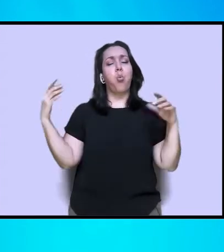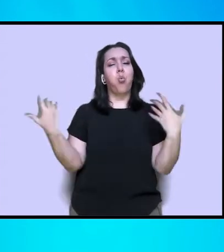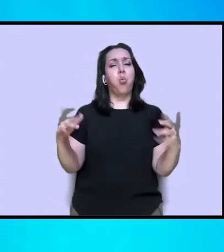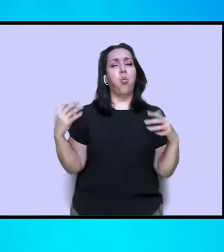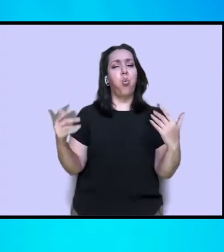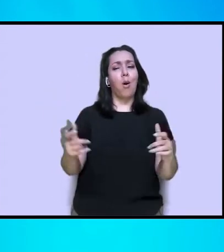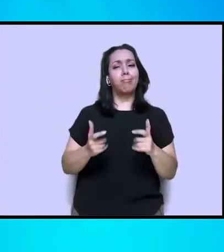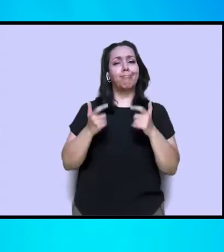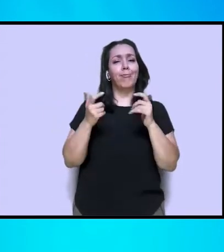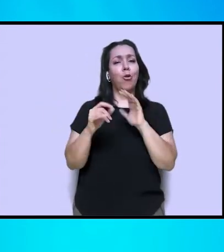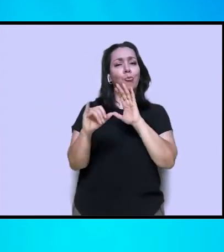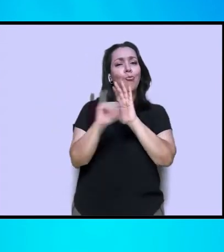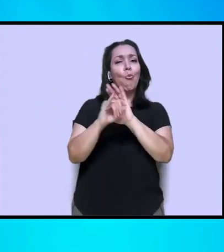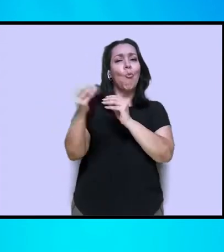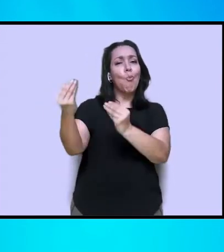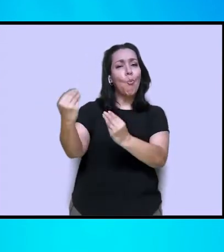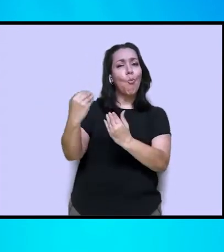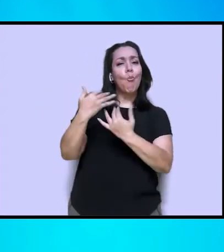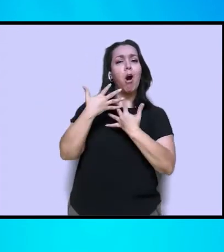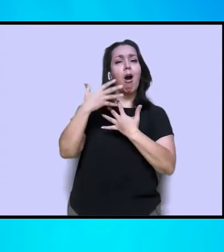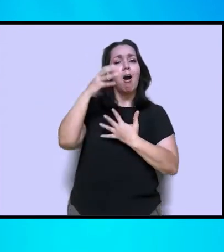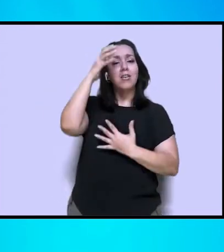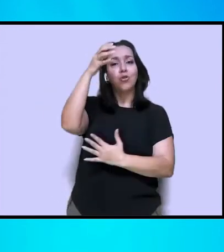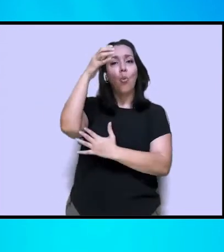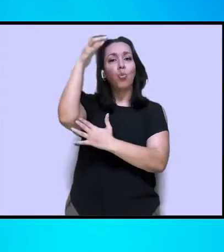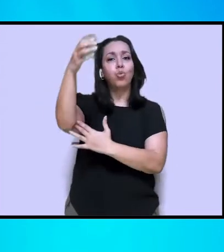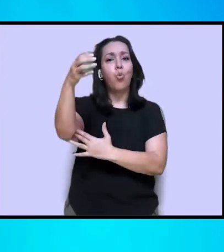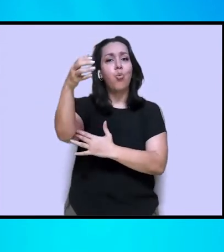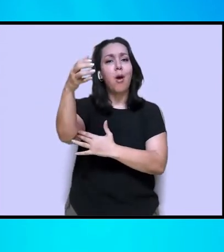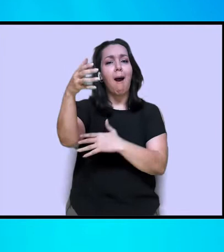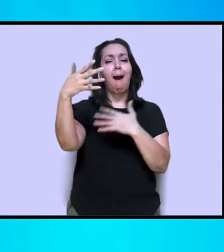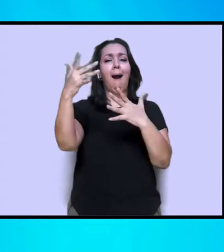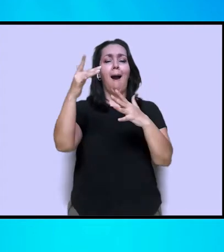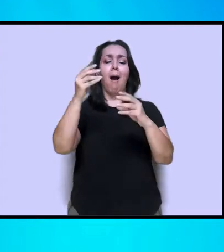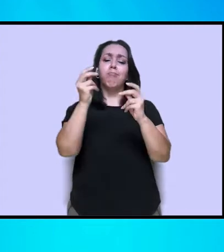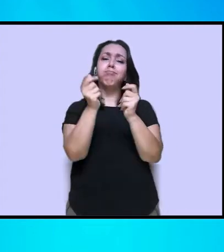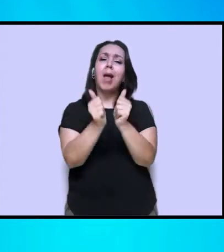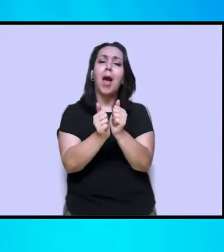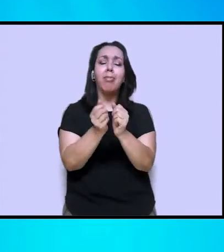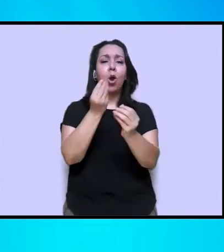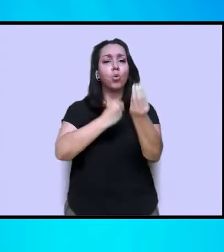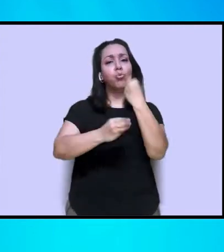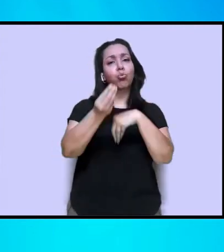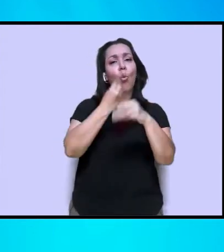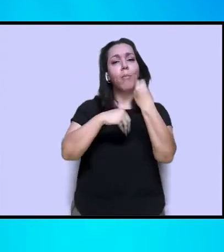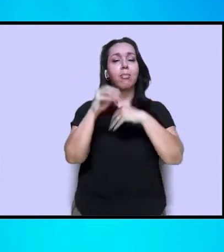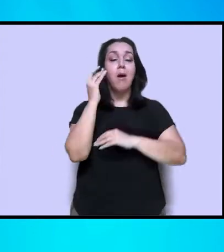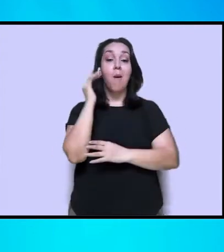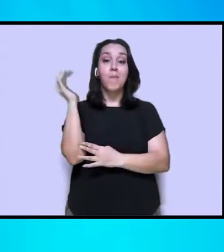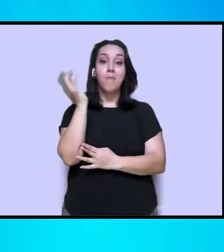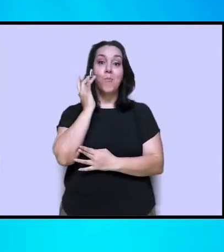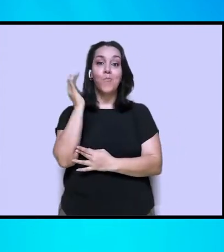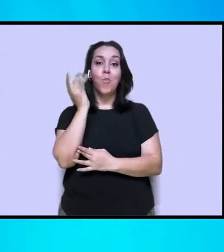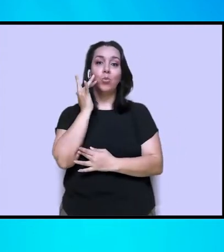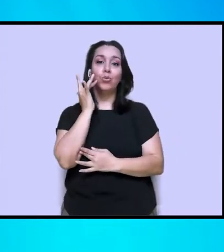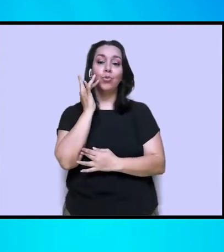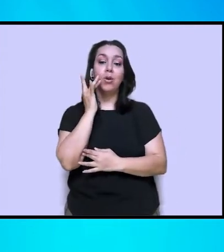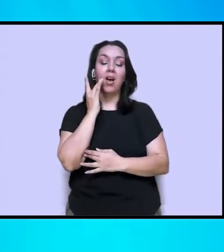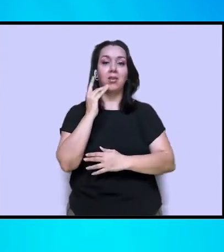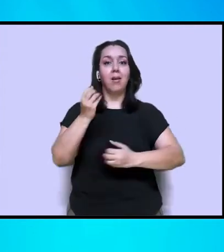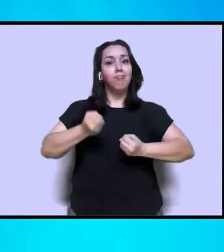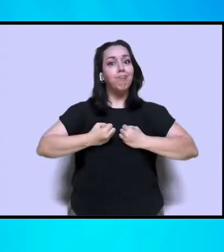enriquecido desde su identidad con cultura, arte, gastronomía, música,